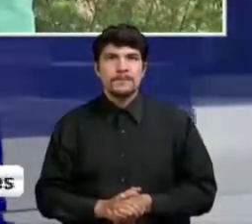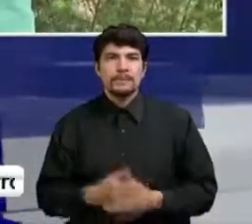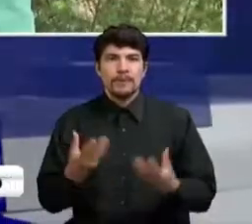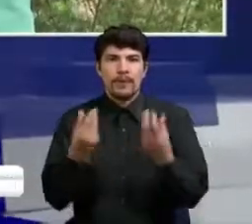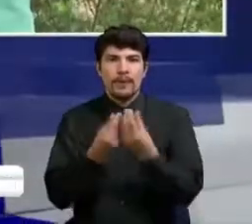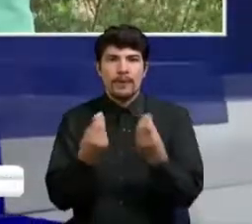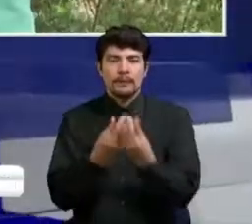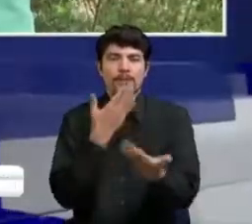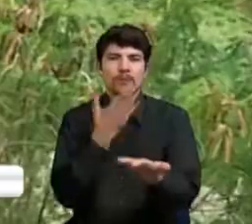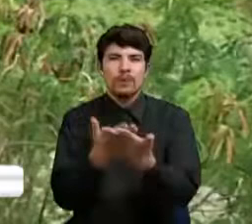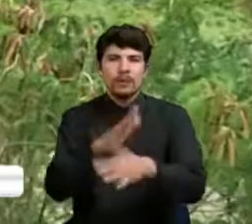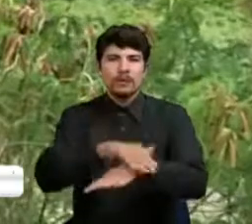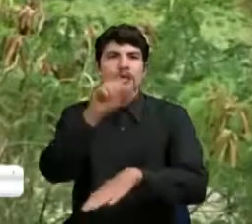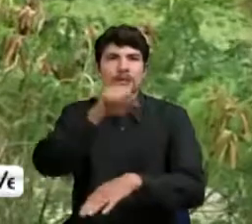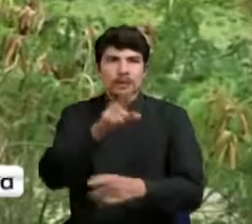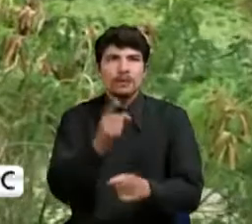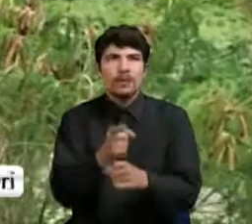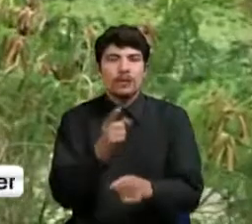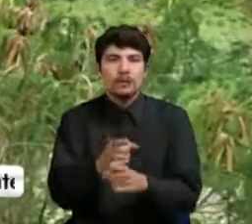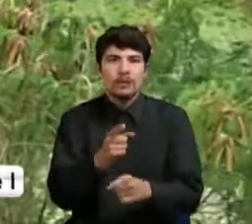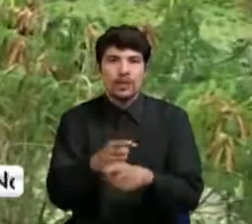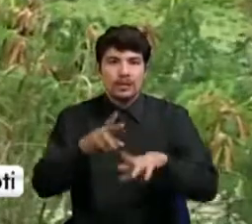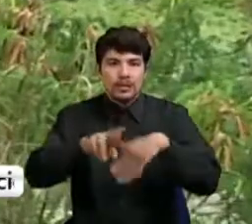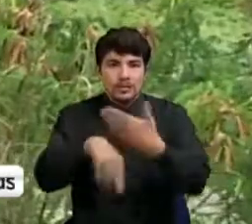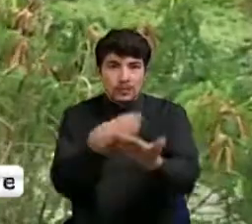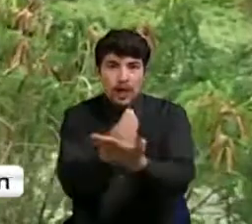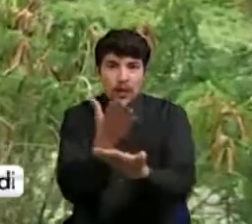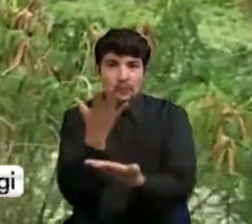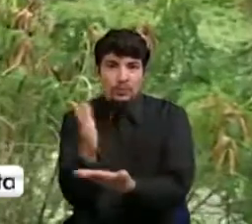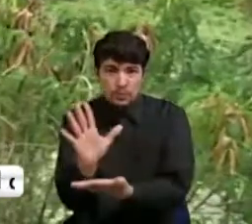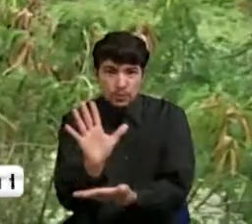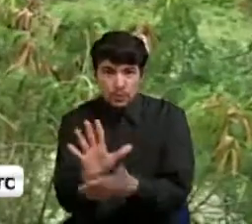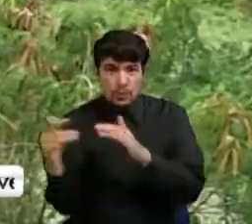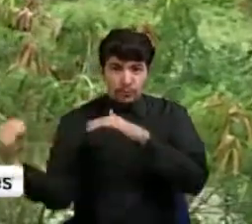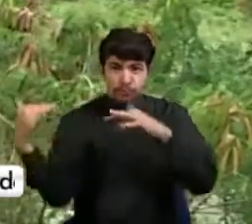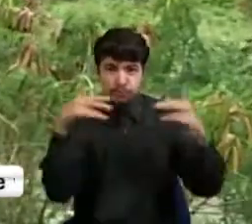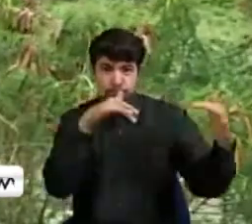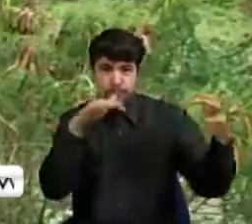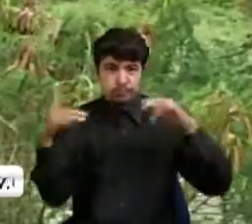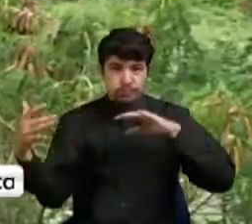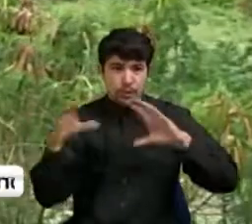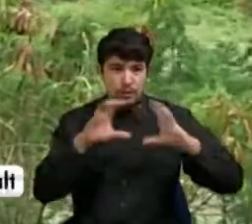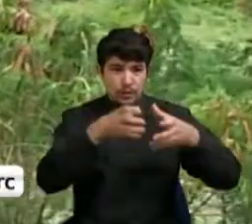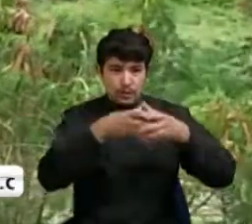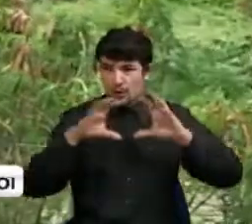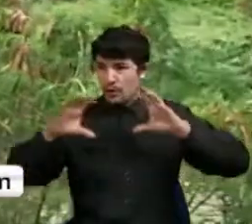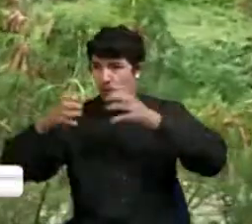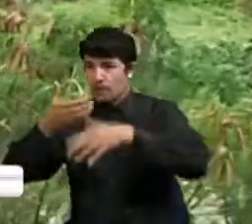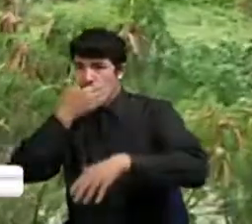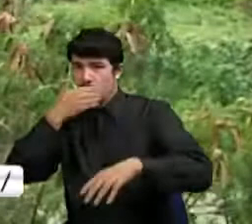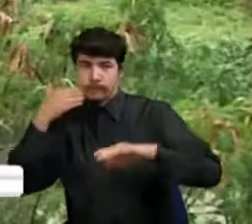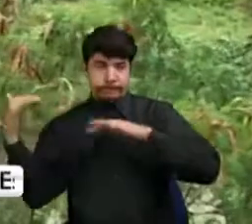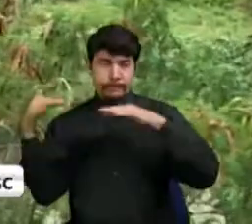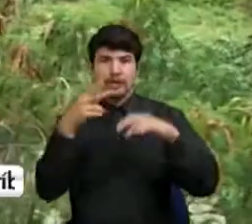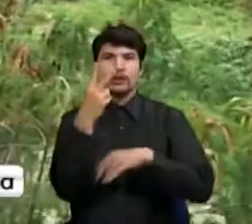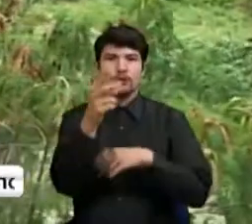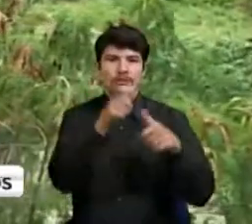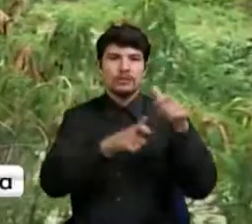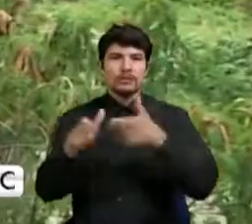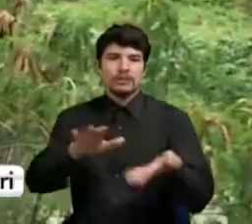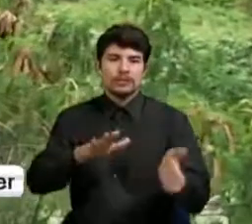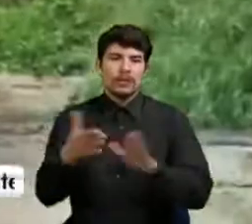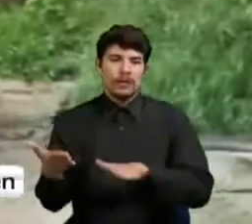Compañeros y televidentes, muy buenas tardes. Pues el saldo que ha dejado este enfrentamiento entre posibles bandas criminales es de 2 personas muertas